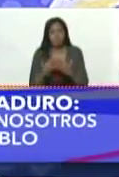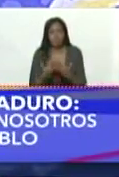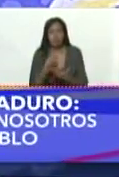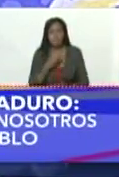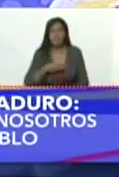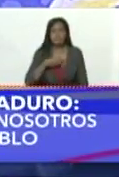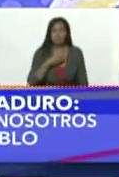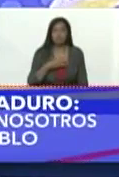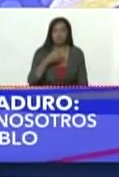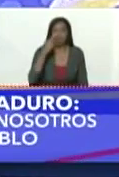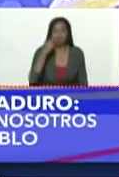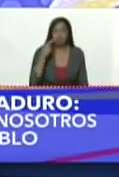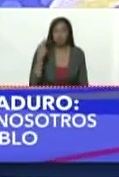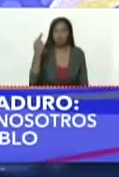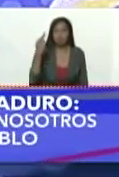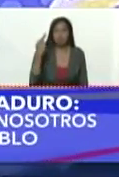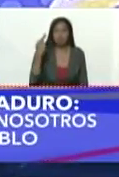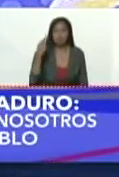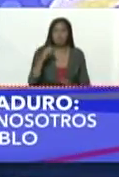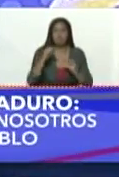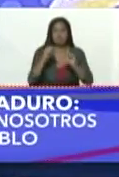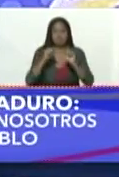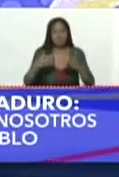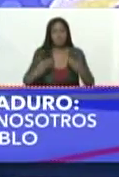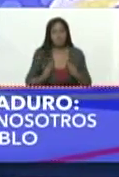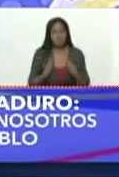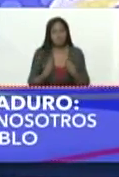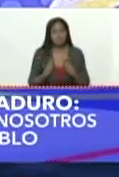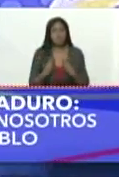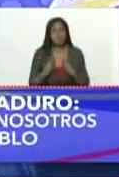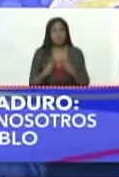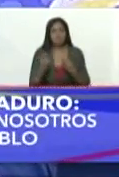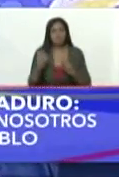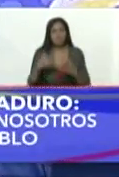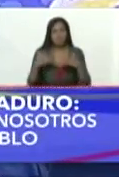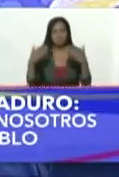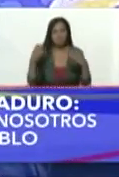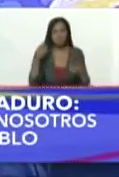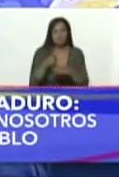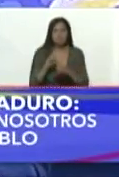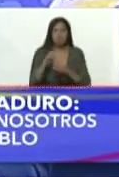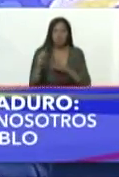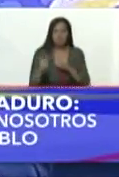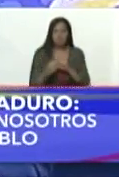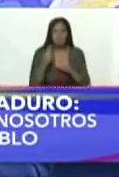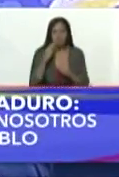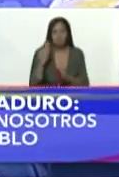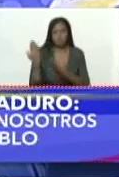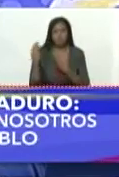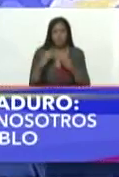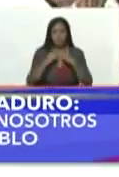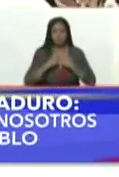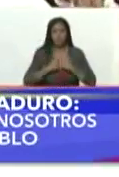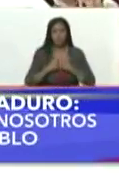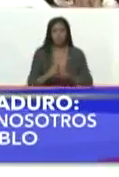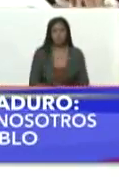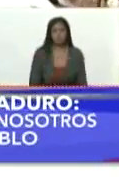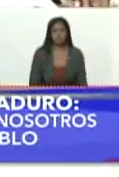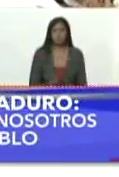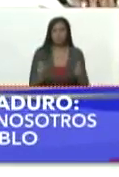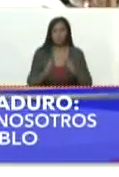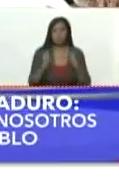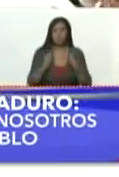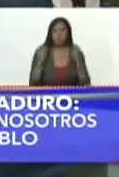misión Robinson que sigue viva y tiene grandes retos a cumplir. Aristóbulo, por favor. ¡Viva la